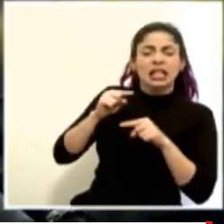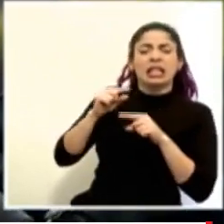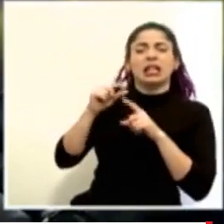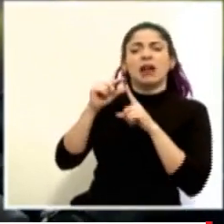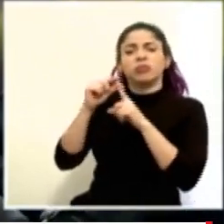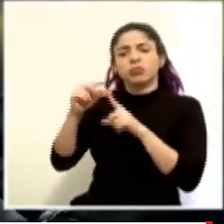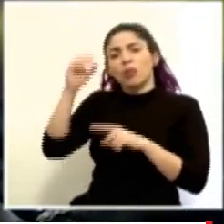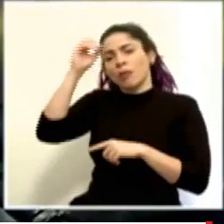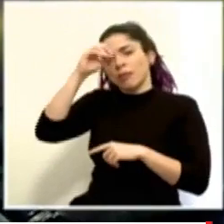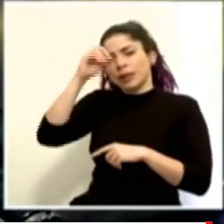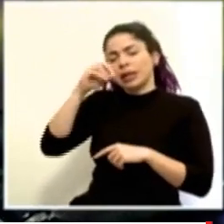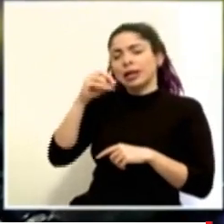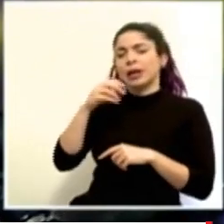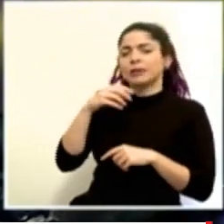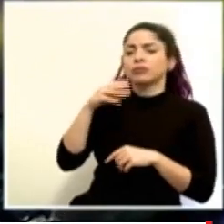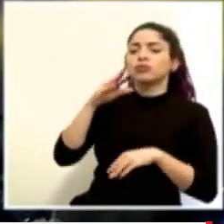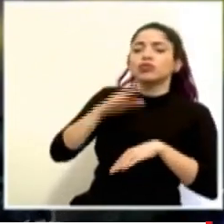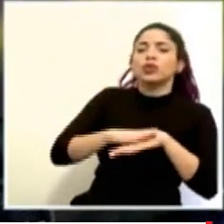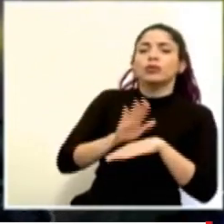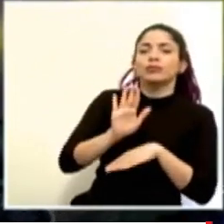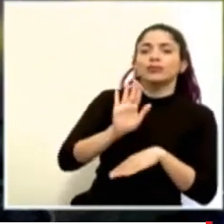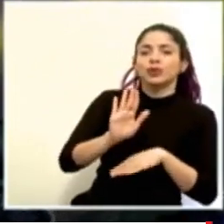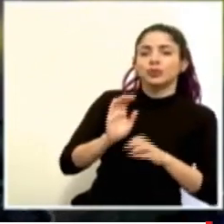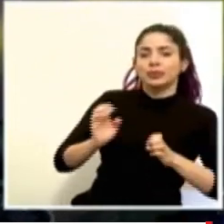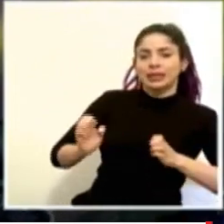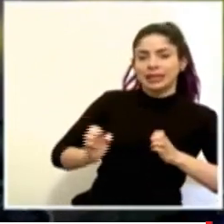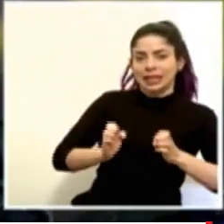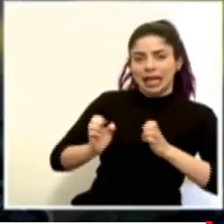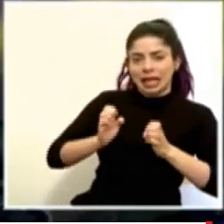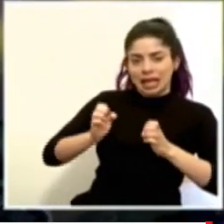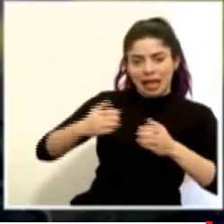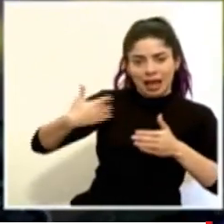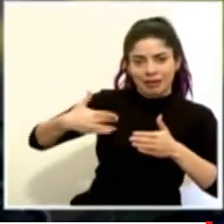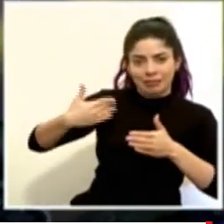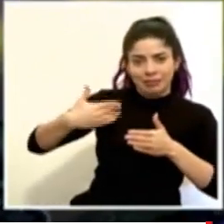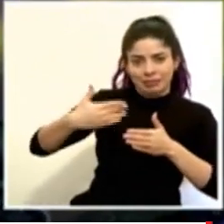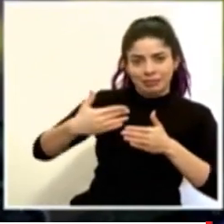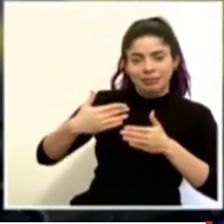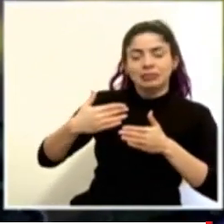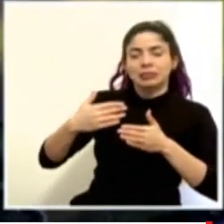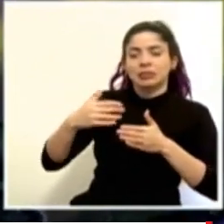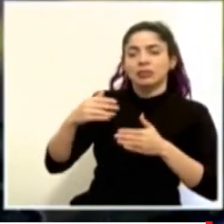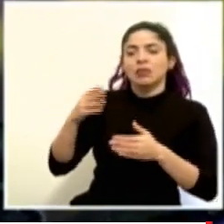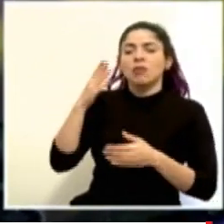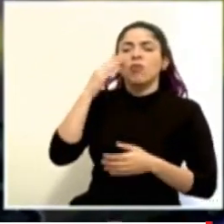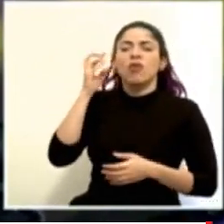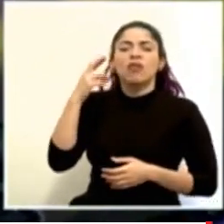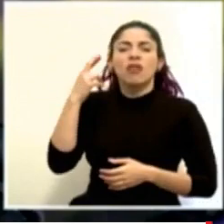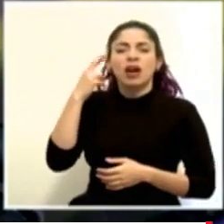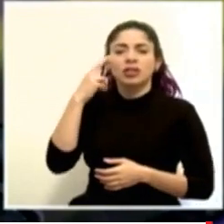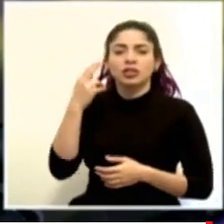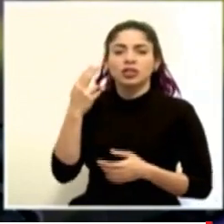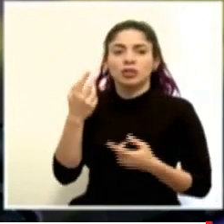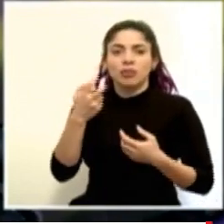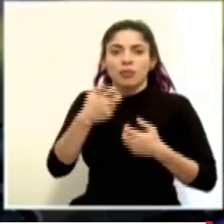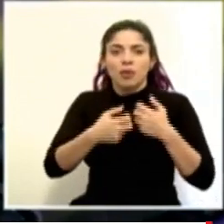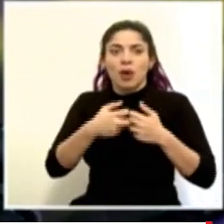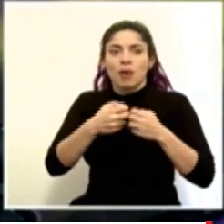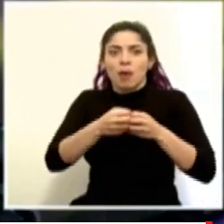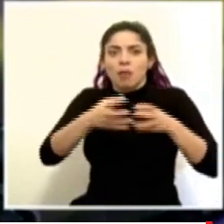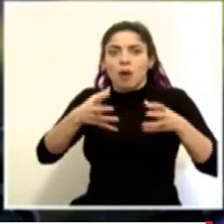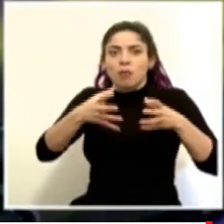observaciones a la estrategia que ustedes han venido ejecutando en razón de la crisis con el